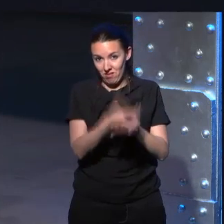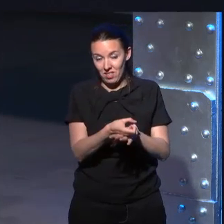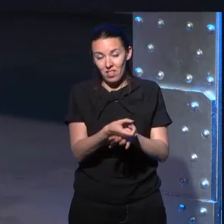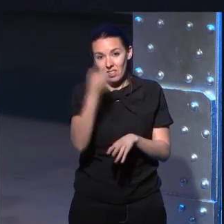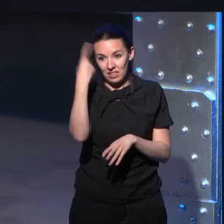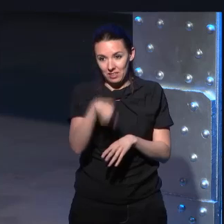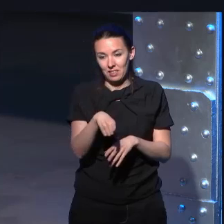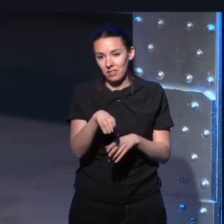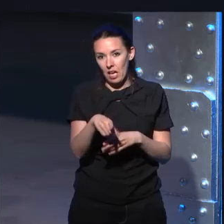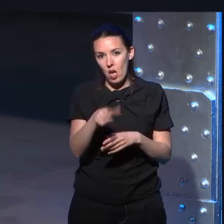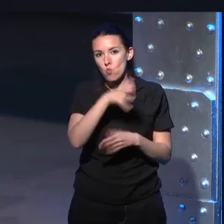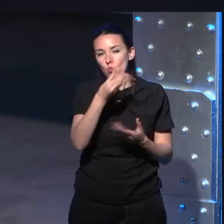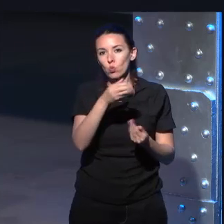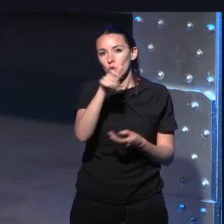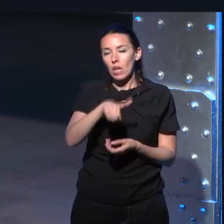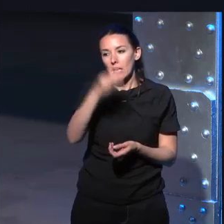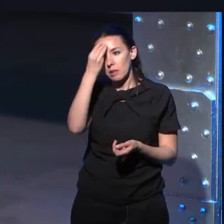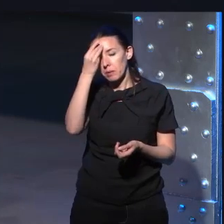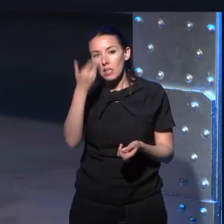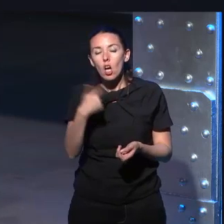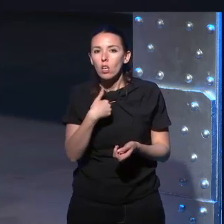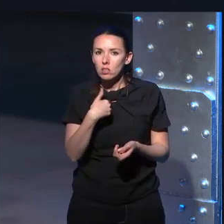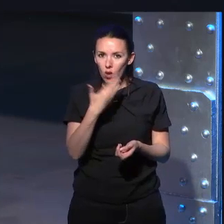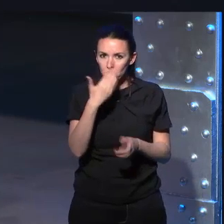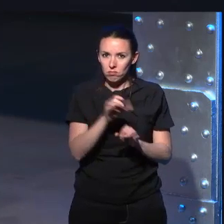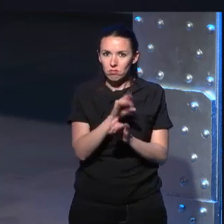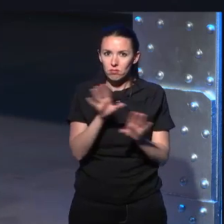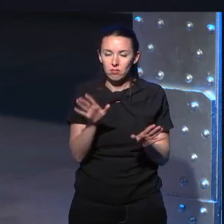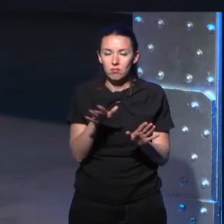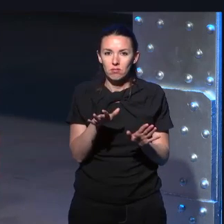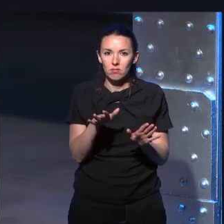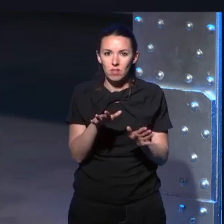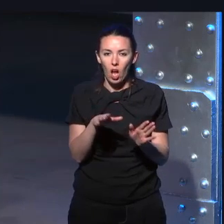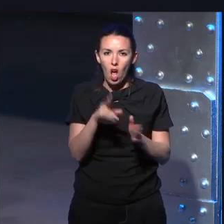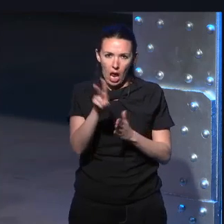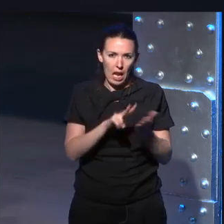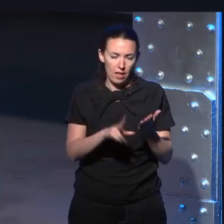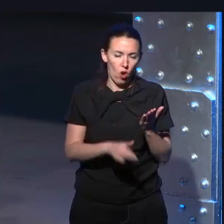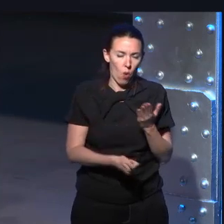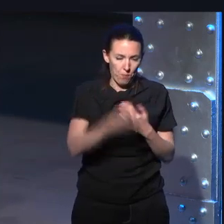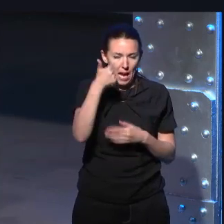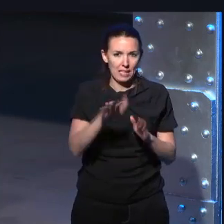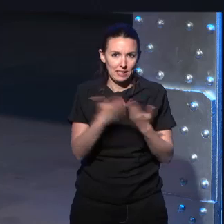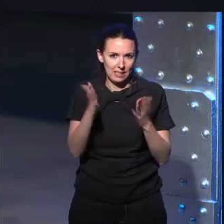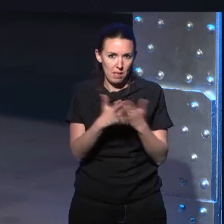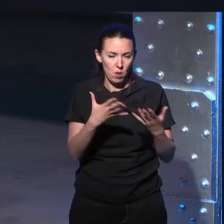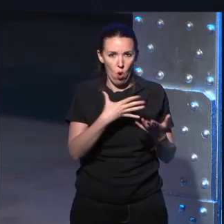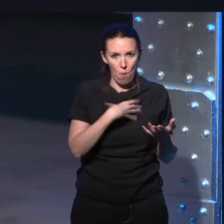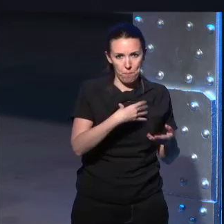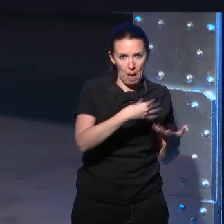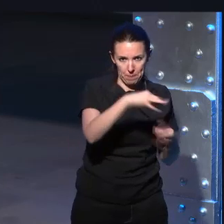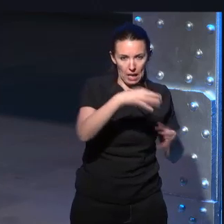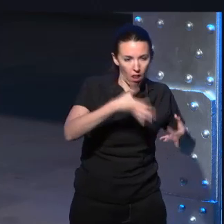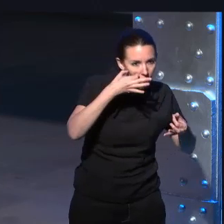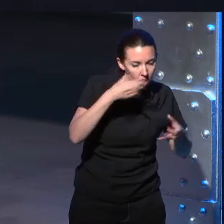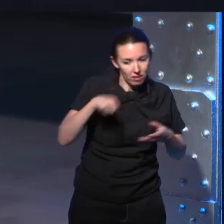está muy denostado y mucha gente piensa que... Yo desde luego que bueno, he leído mucho más libros en papel que en esto,